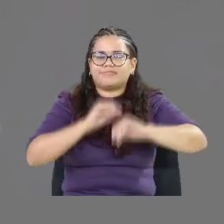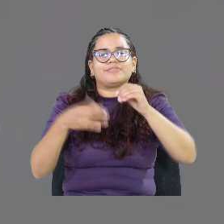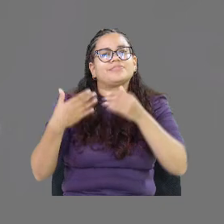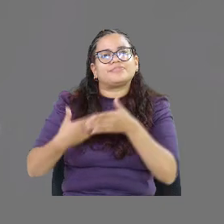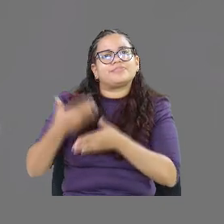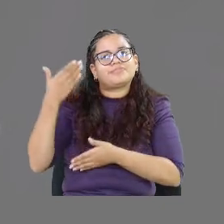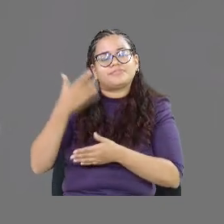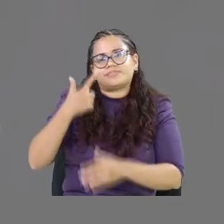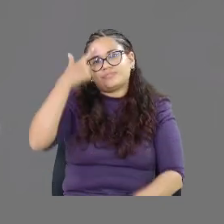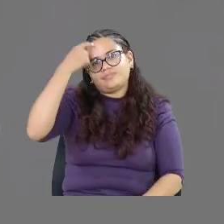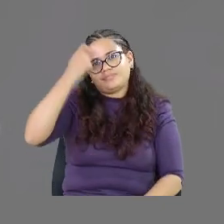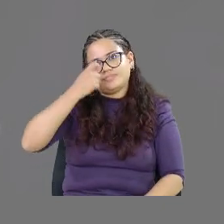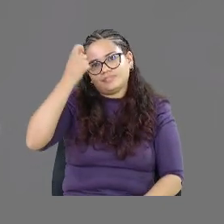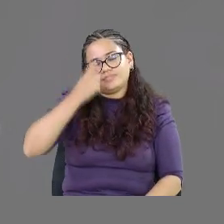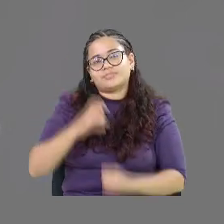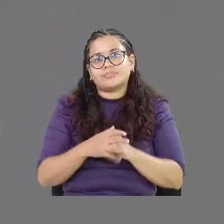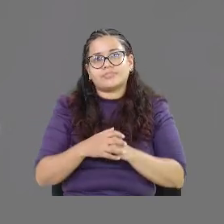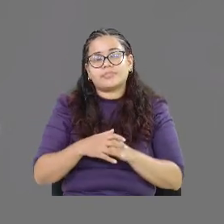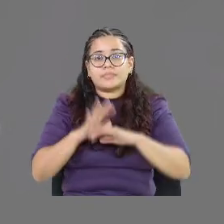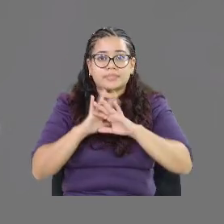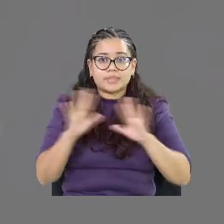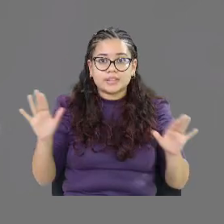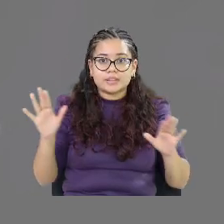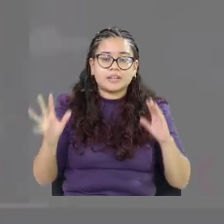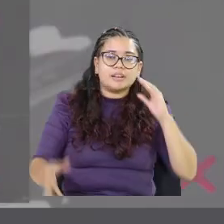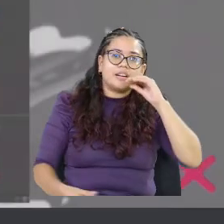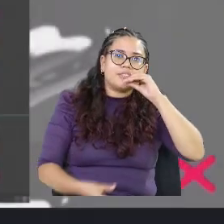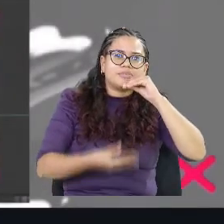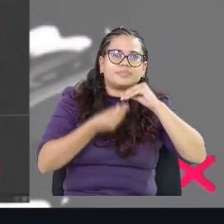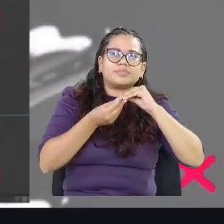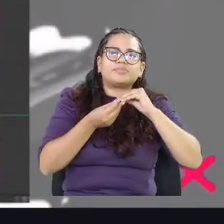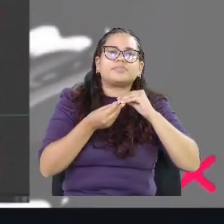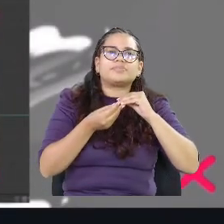en cuenta. También hacemos lo que son